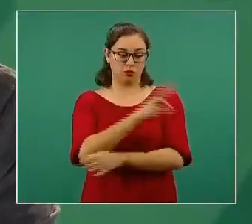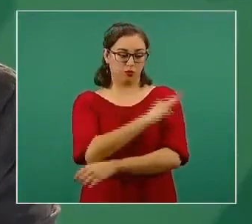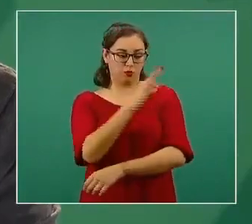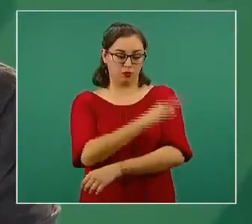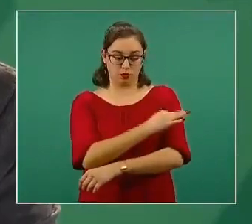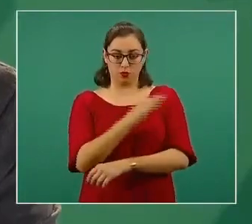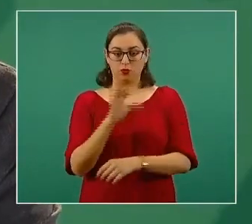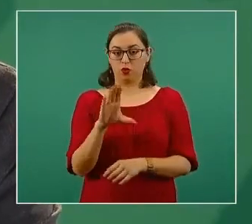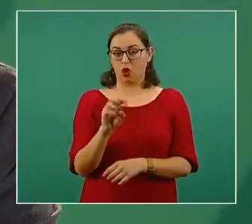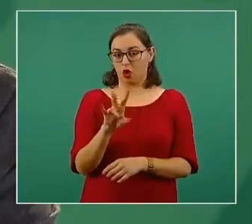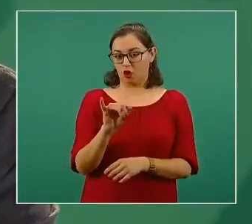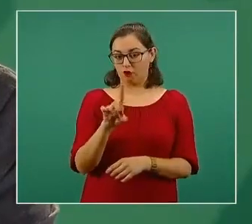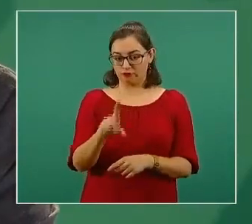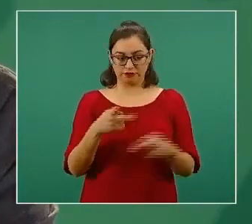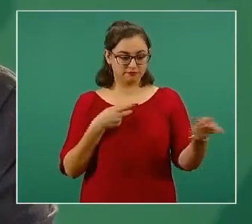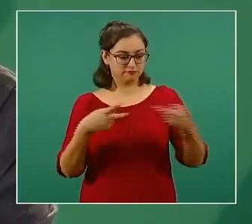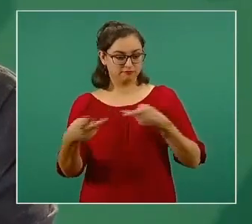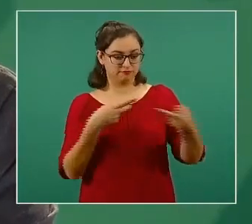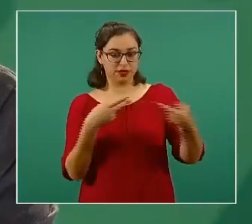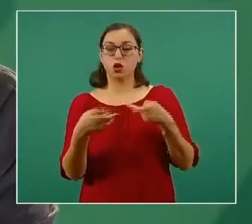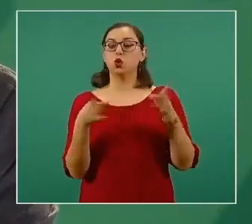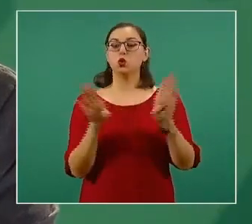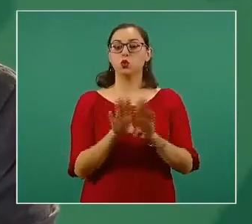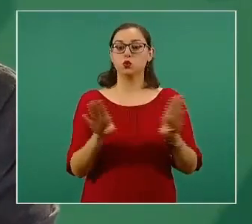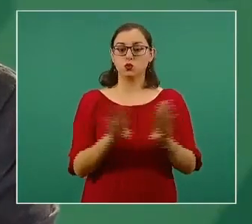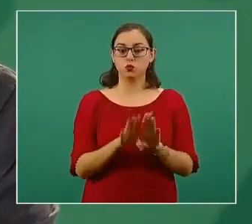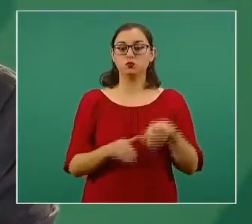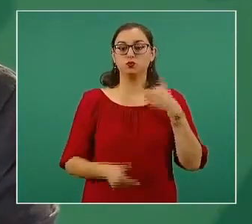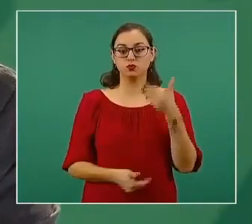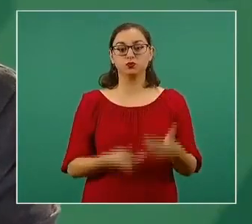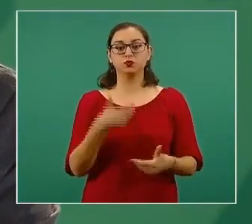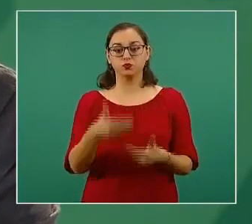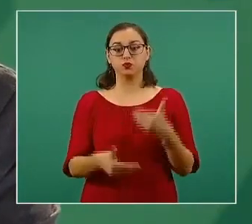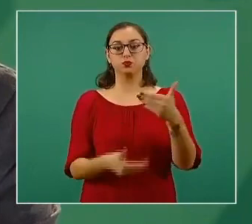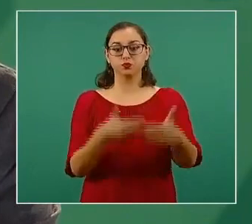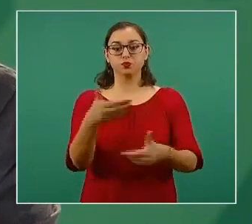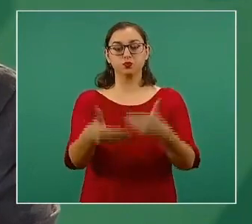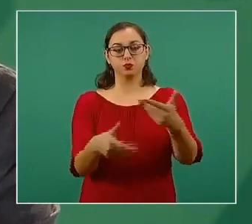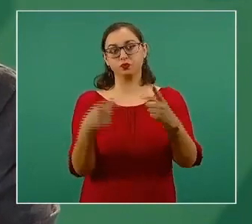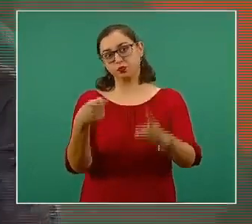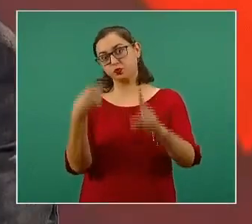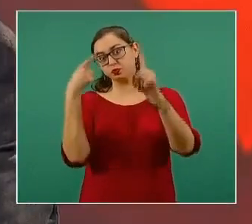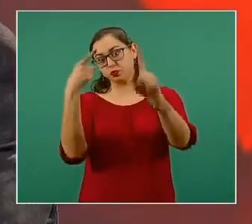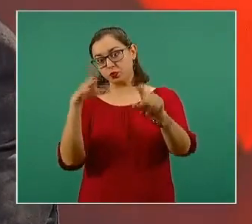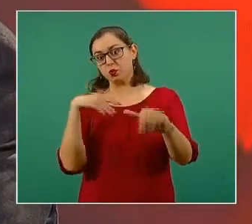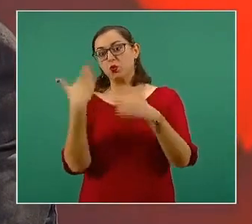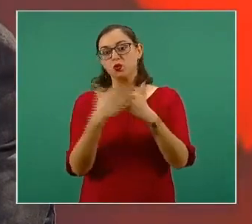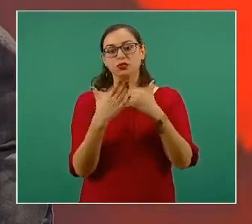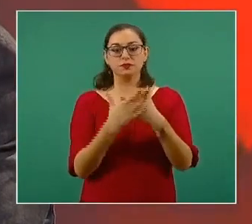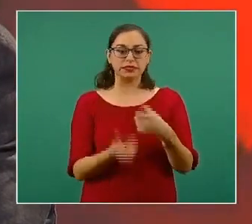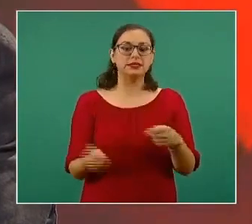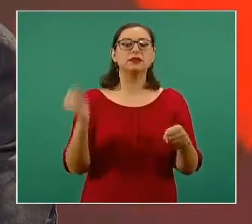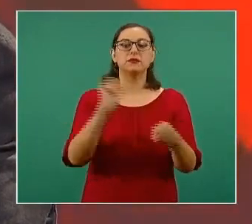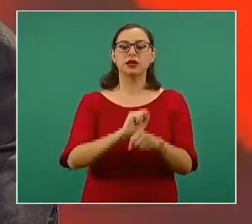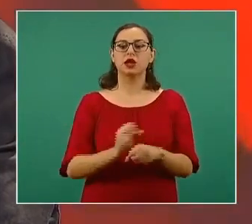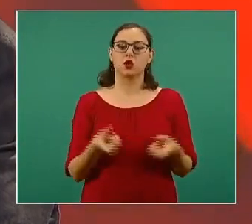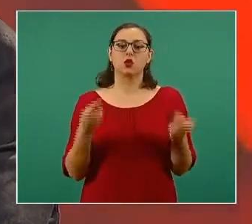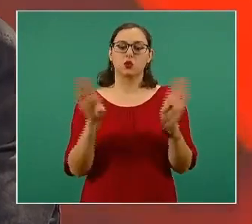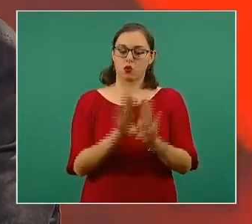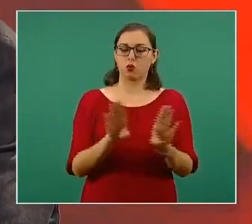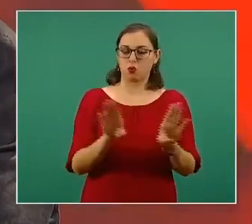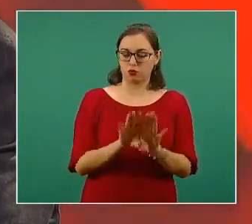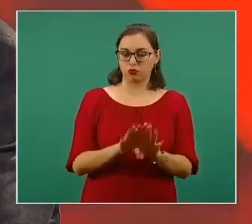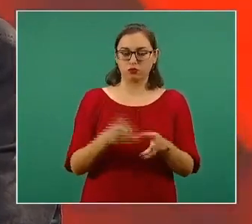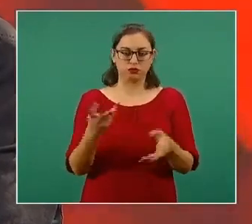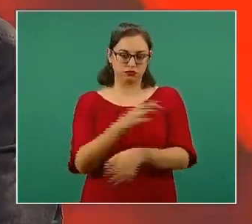su estrategia operativa, y comentaremos el progreso que se ha tenido y las expectativas para la siguiente semana en cuanto a la recepción